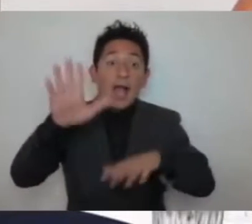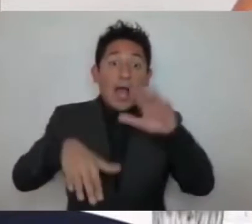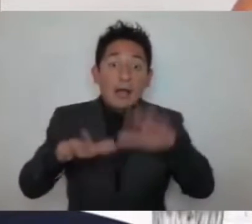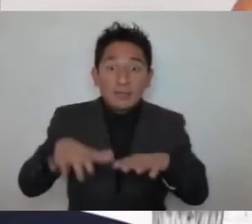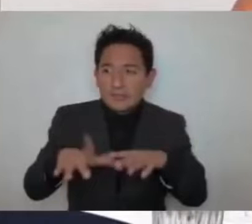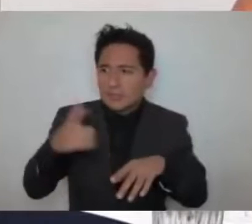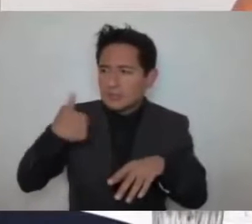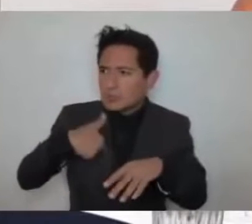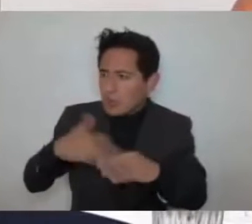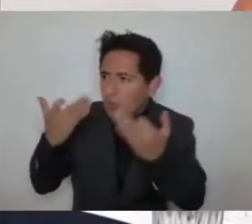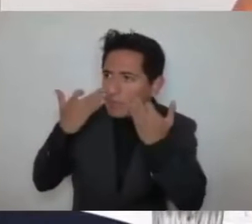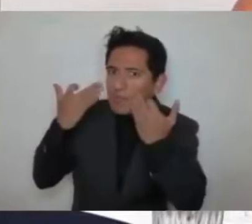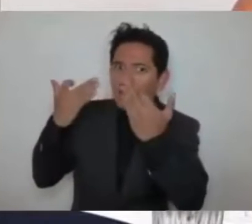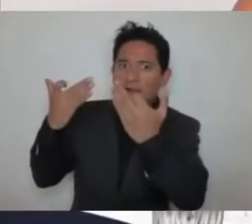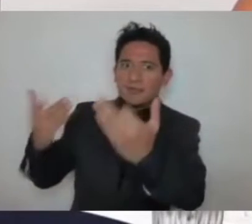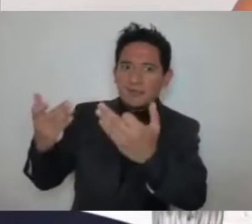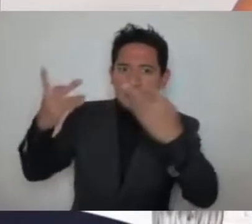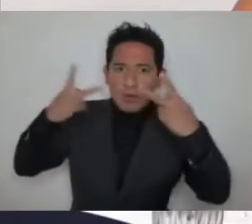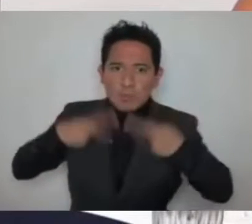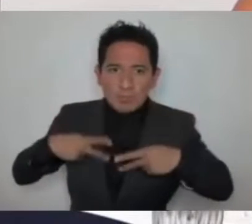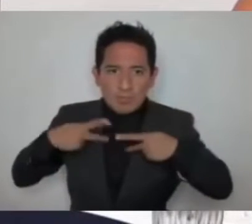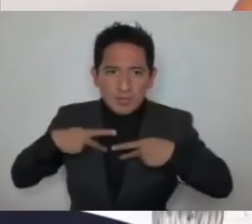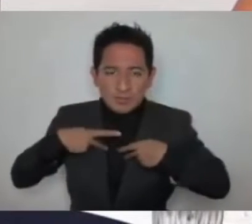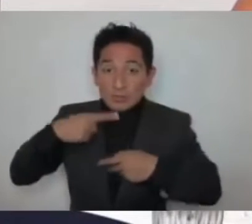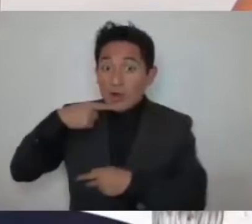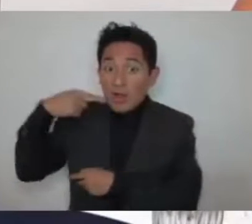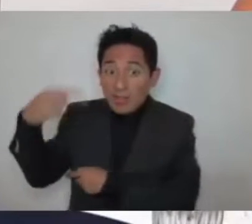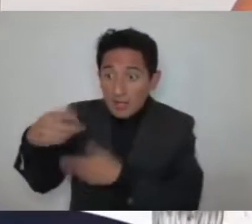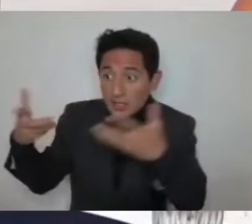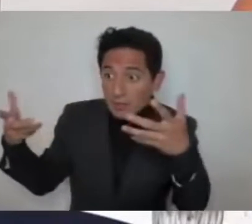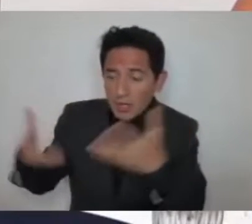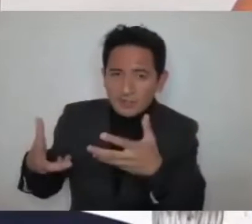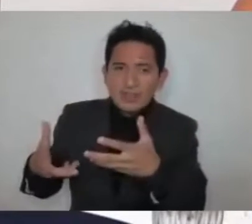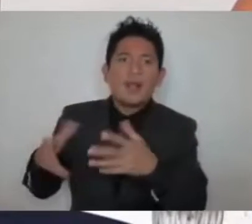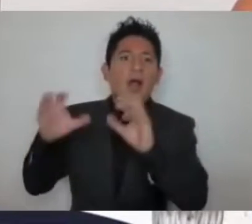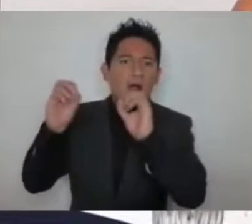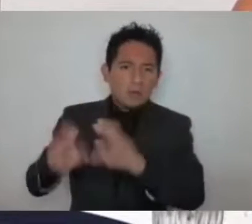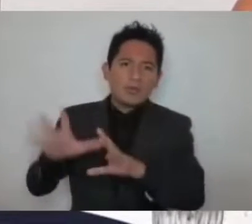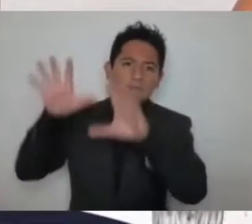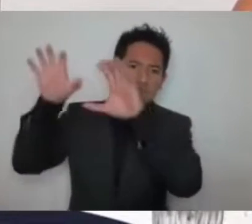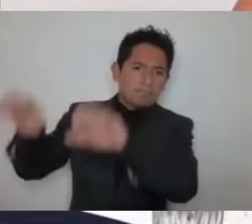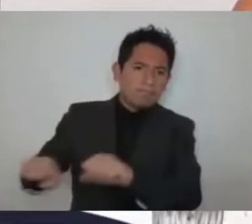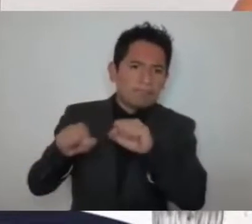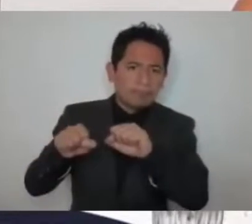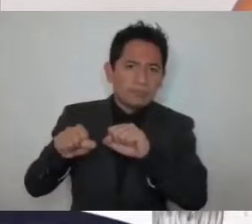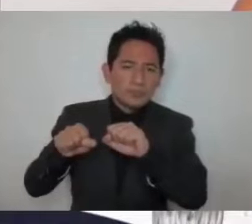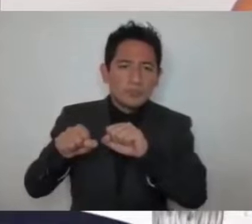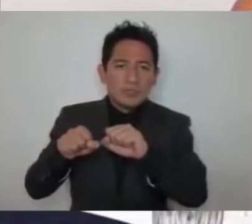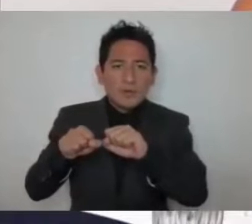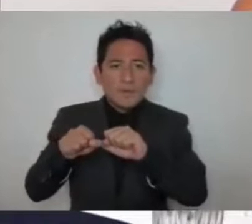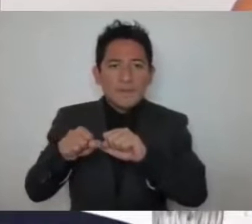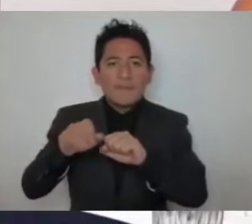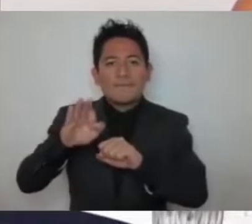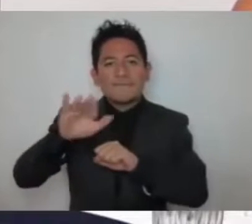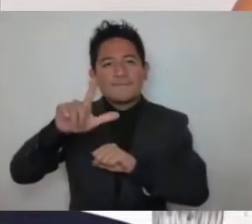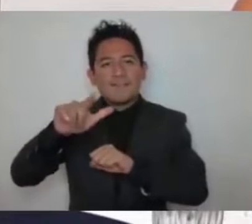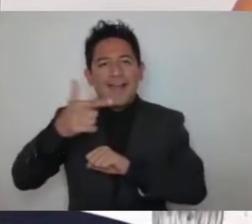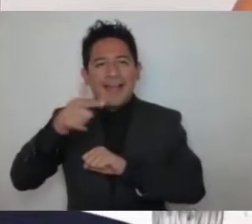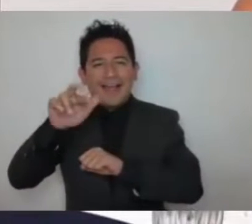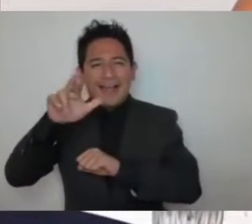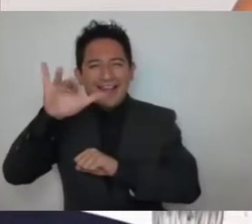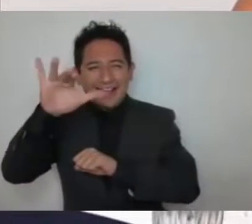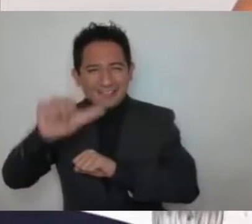con A B y C Qué es la flagrancia o contestando la pregunta por ejemplo la flagrancia se actualiza días después de